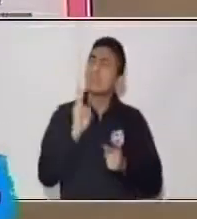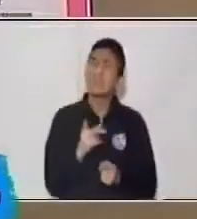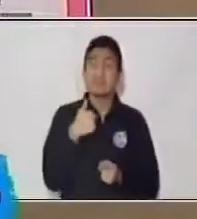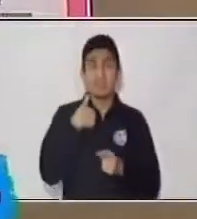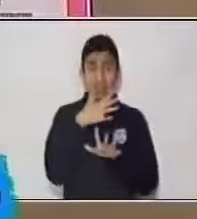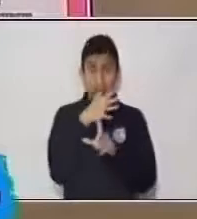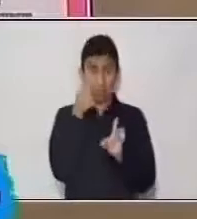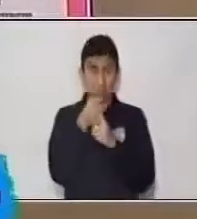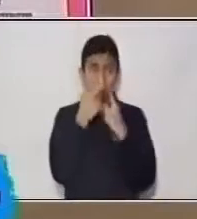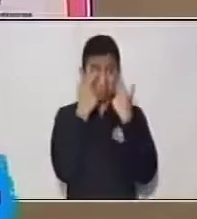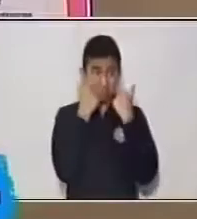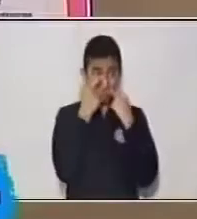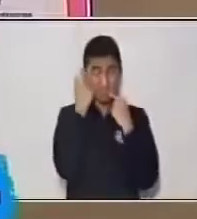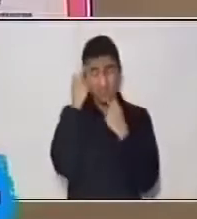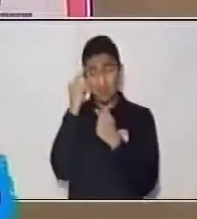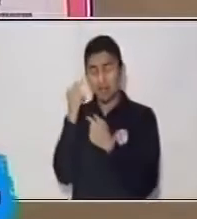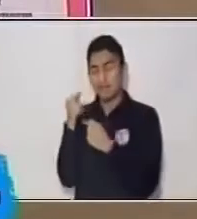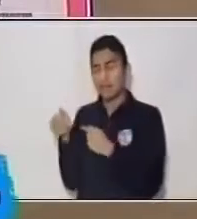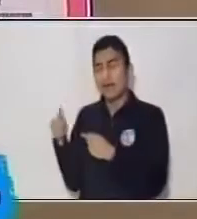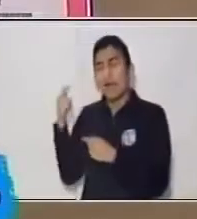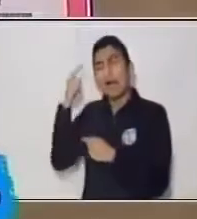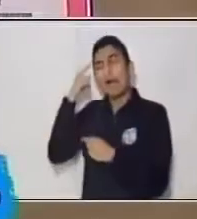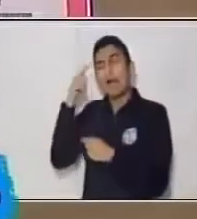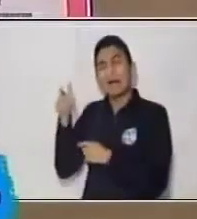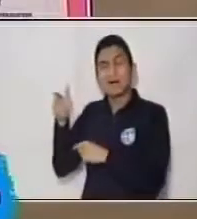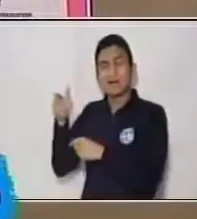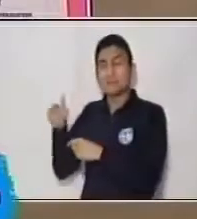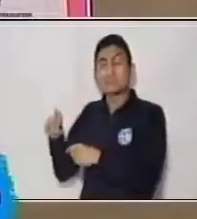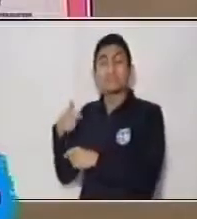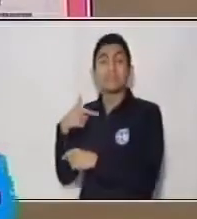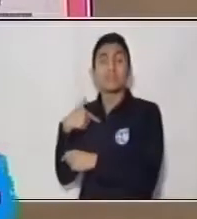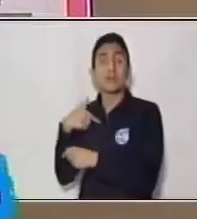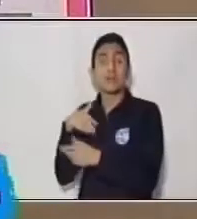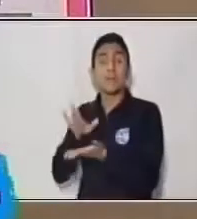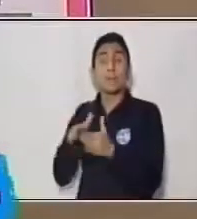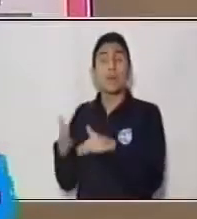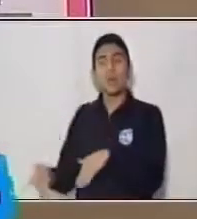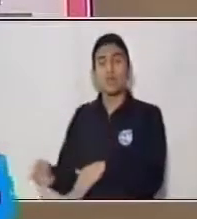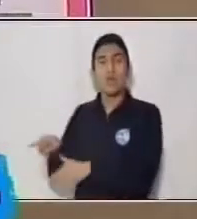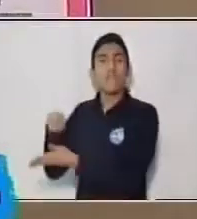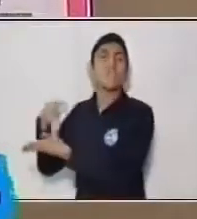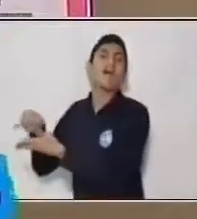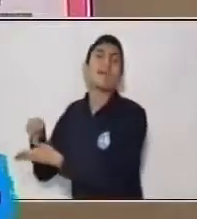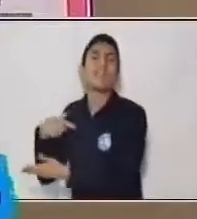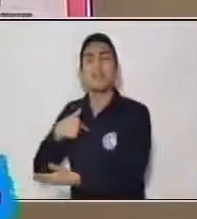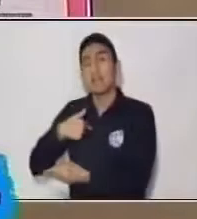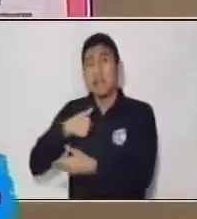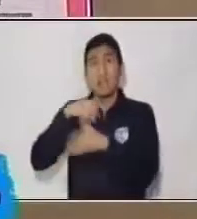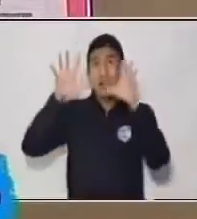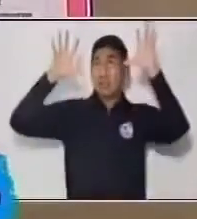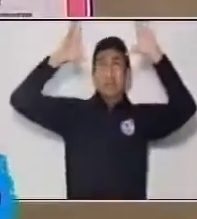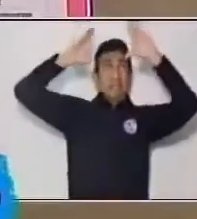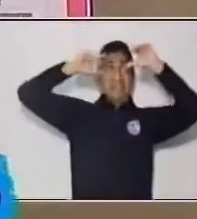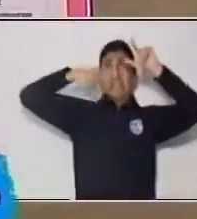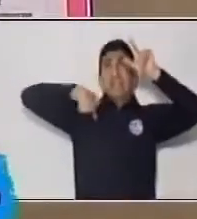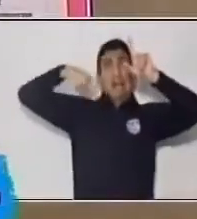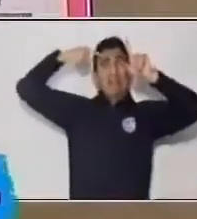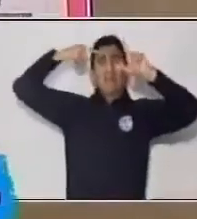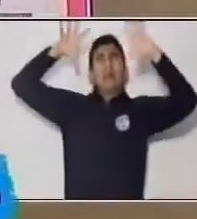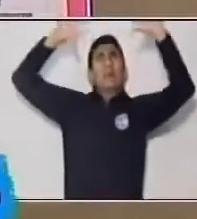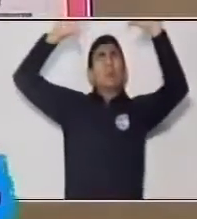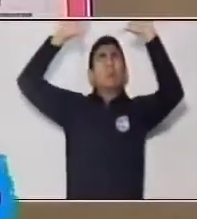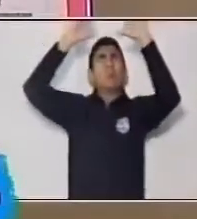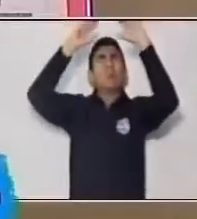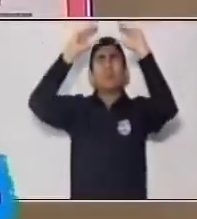y el muerto baila. Tómate otro trago. La tarde no soporta más el peso del día